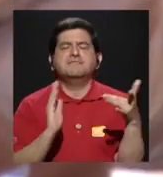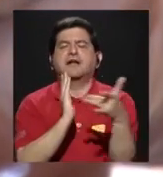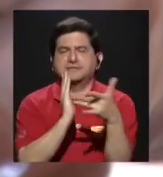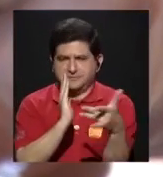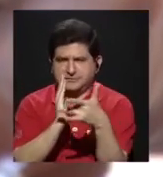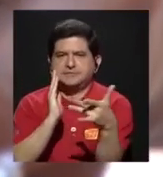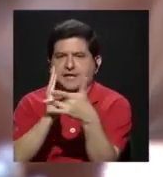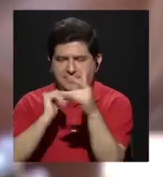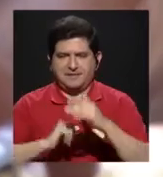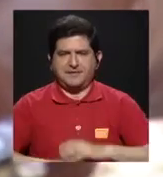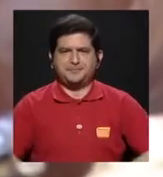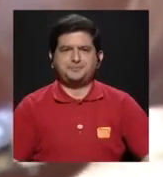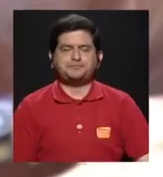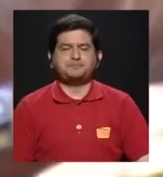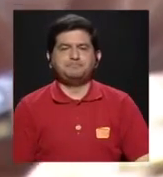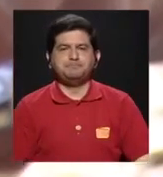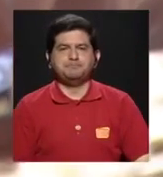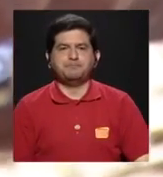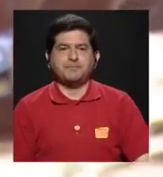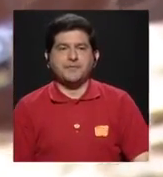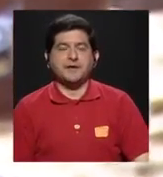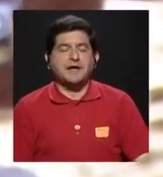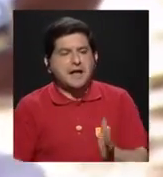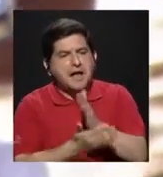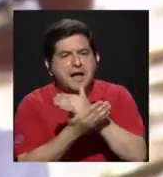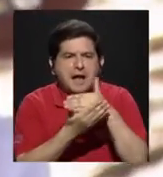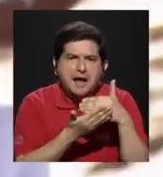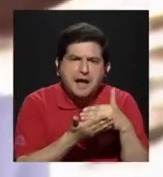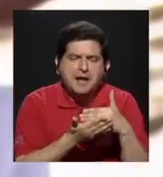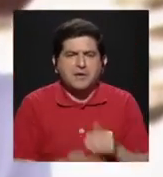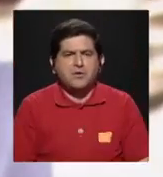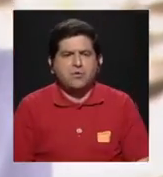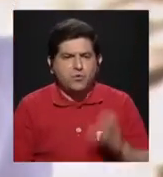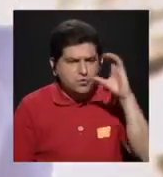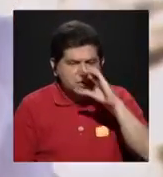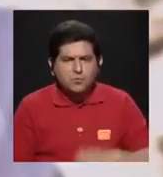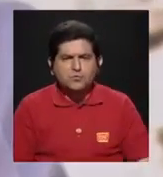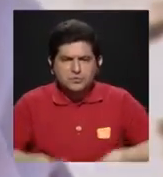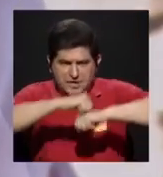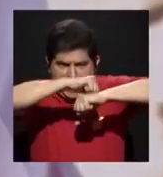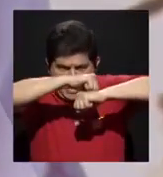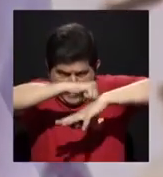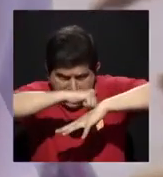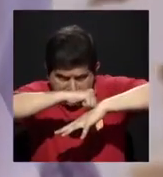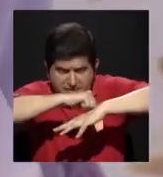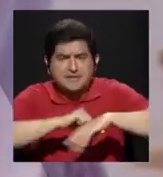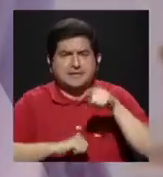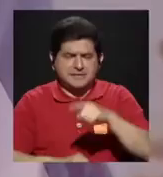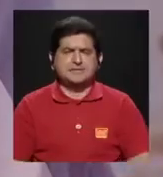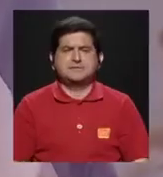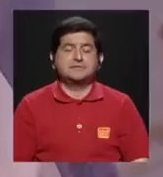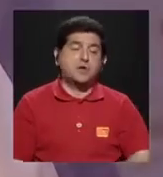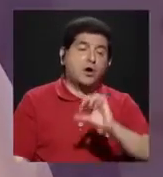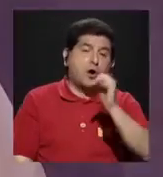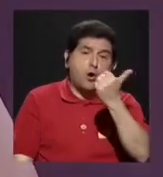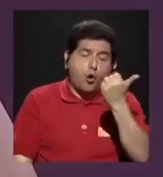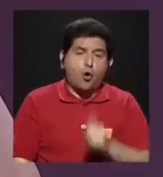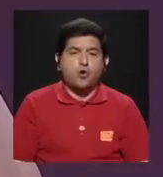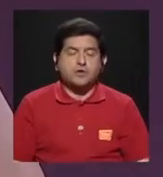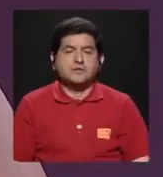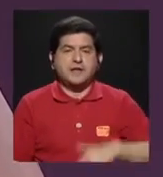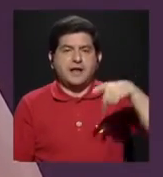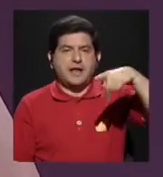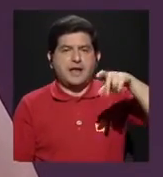técnicas. Hay unas que lo buscan en las raíces de los mangar, ¿verdad? En las ñangas, y otras en